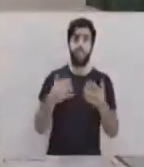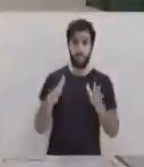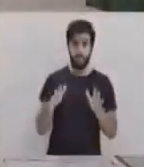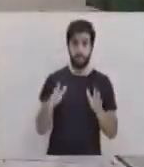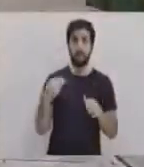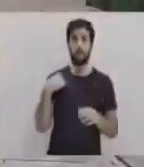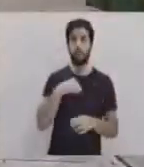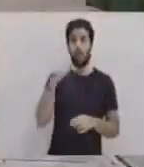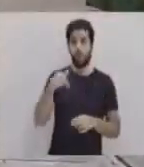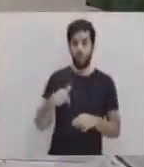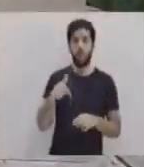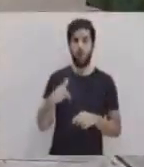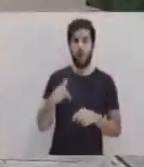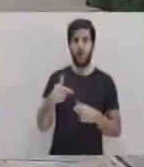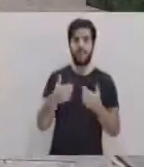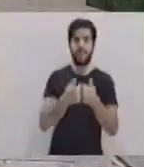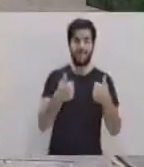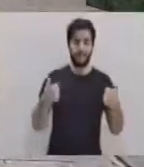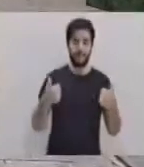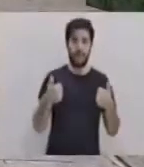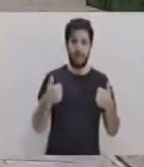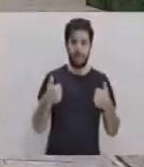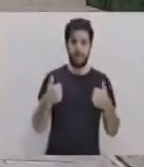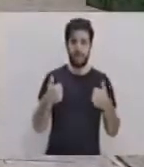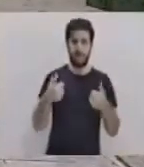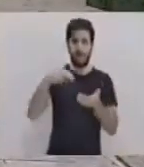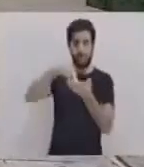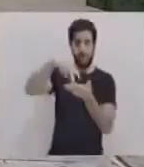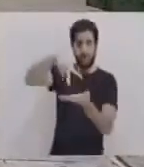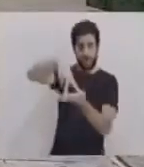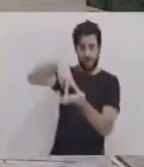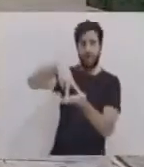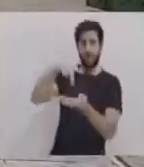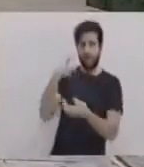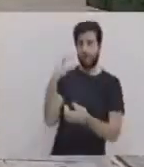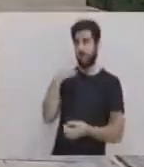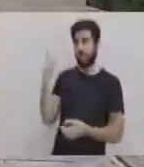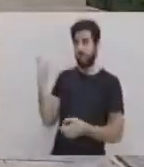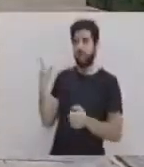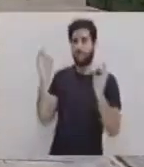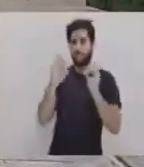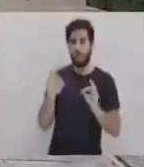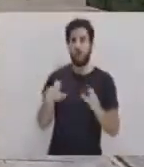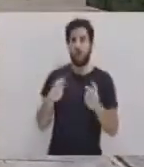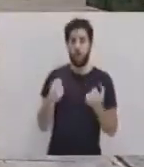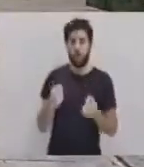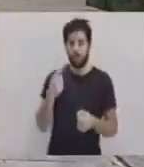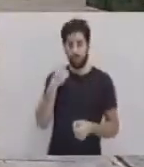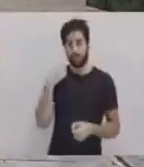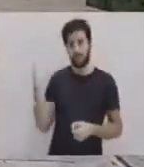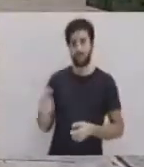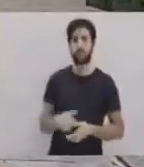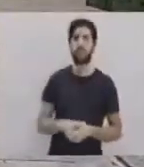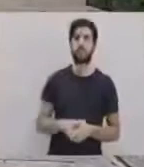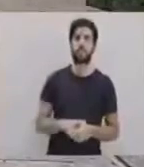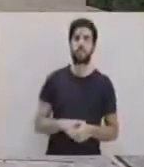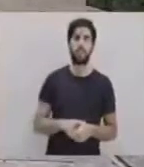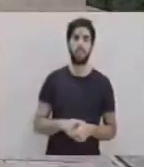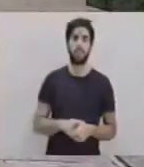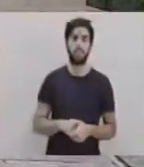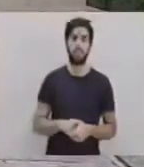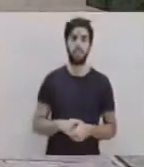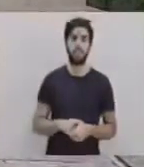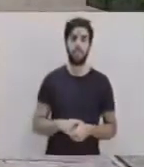Vamos a separar las piernas, nos entrelazamos las manos y vamos hacia uno de los dos lados. Cuando haya llegado a